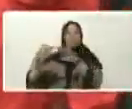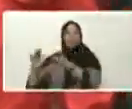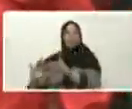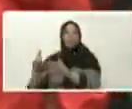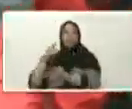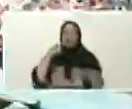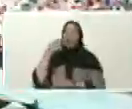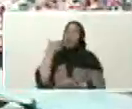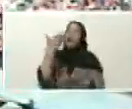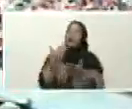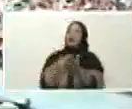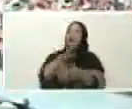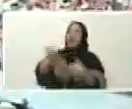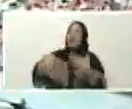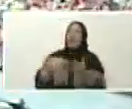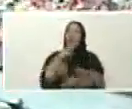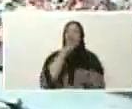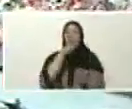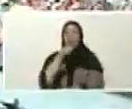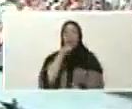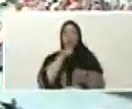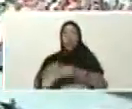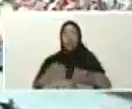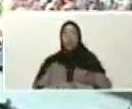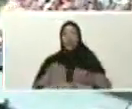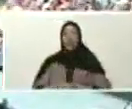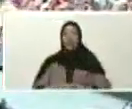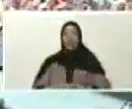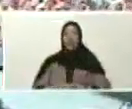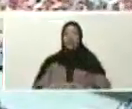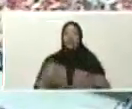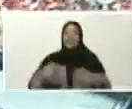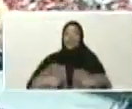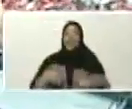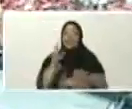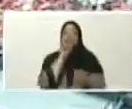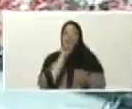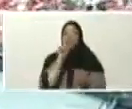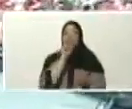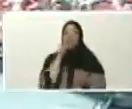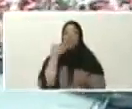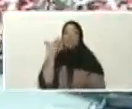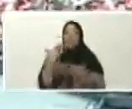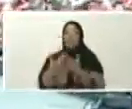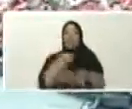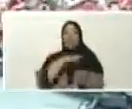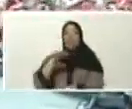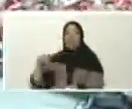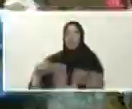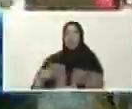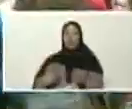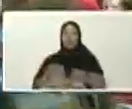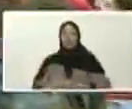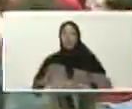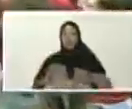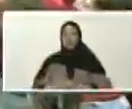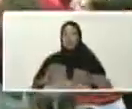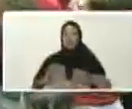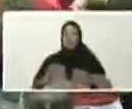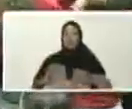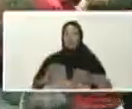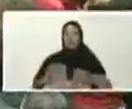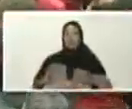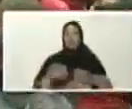dice gracias por no abandonarme en los momentos de mayores dificultades. Gracias por estar presente siempre cuando te